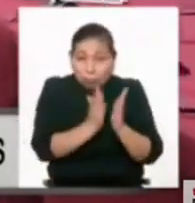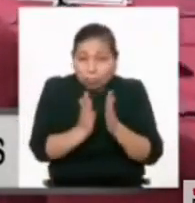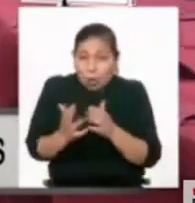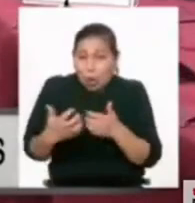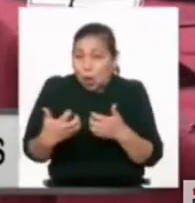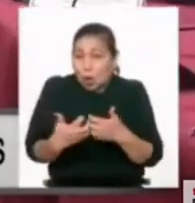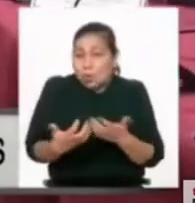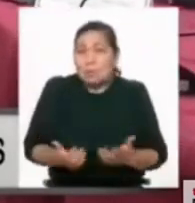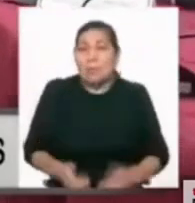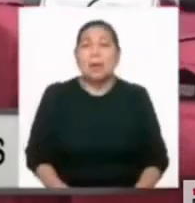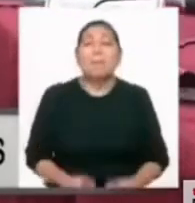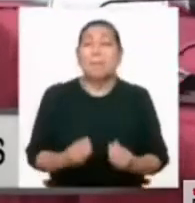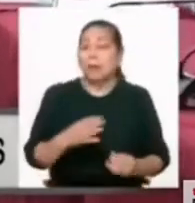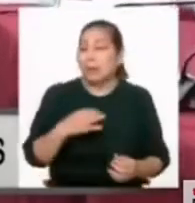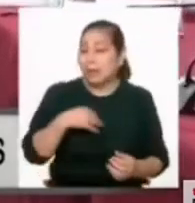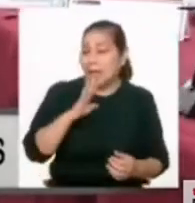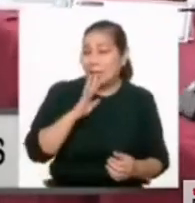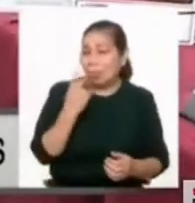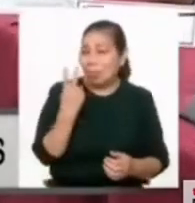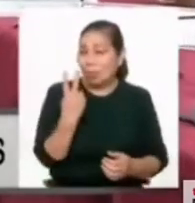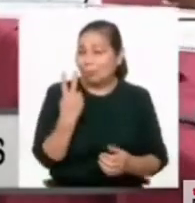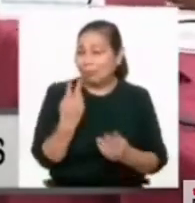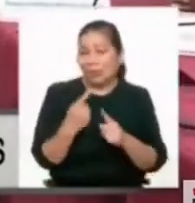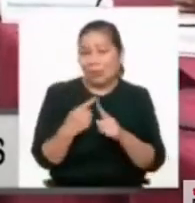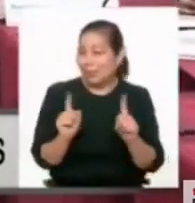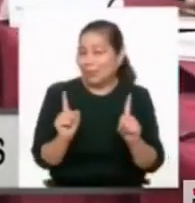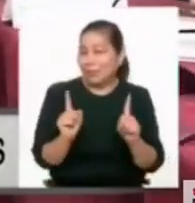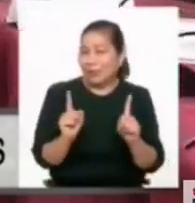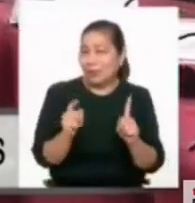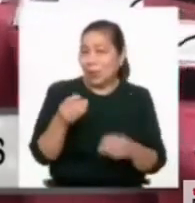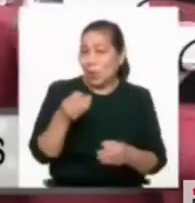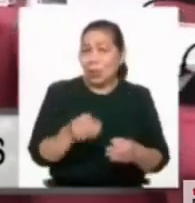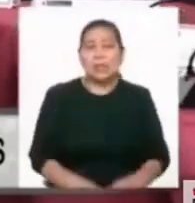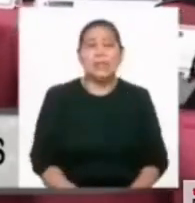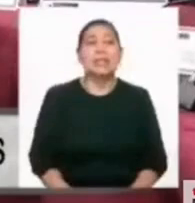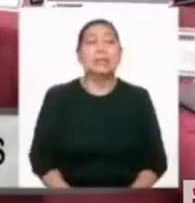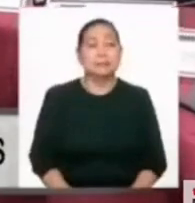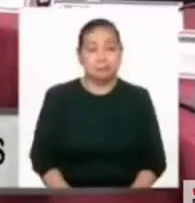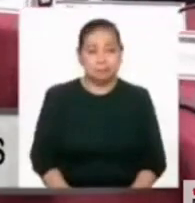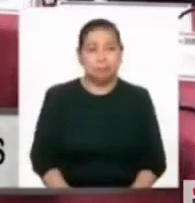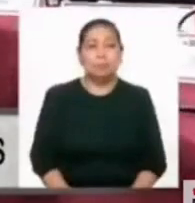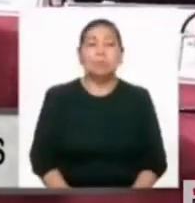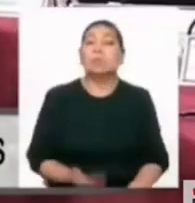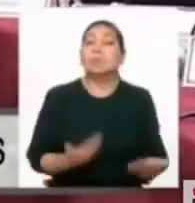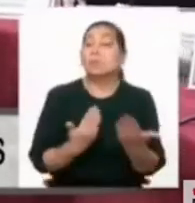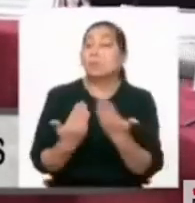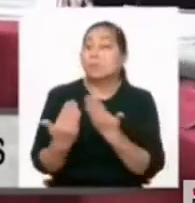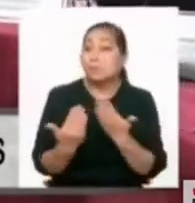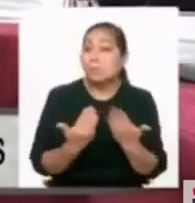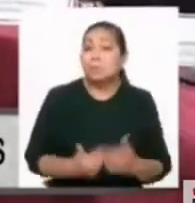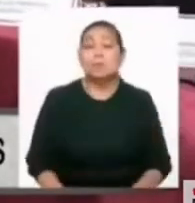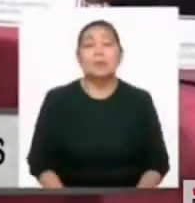coordinación intergubernamental? Porque estamos hablando de dos ámbitos, creo, distintos a nivel jurídico, ¿no? Muy bien. Con relación a